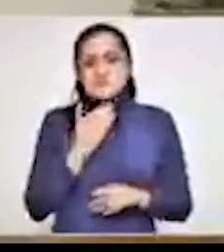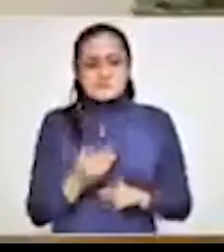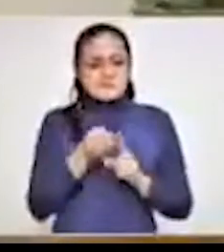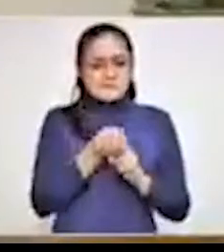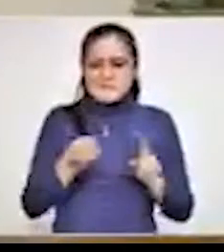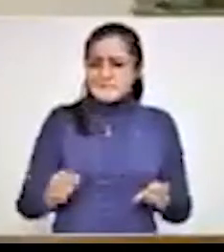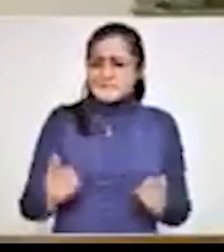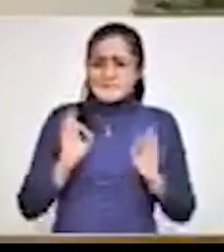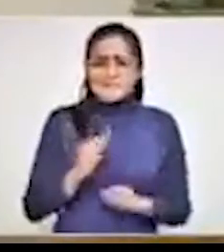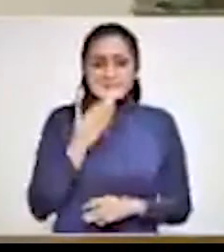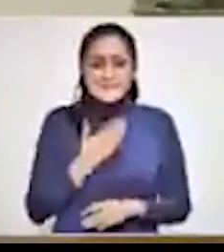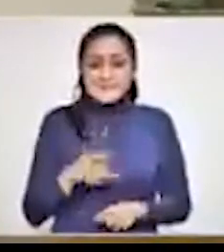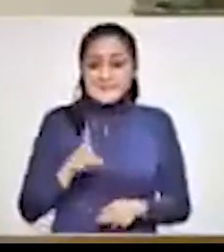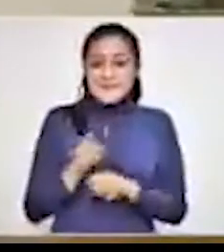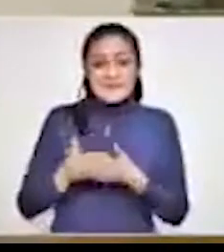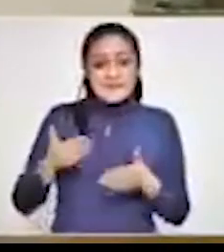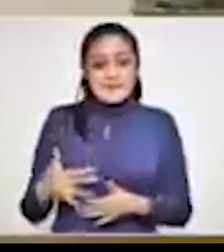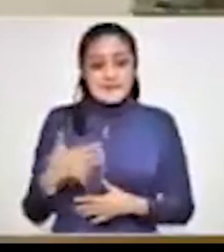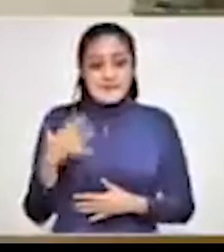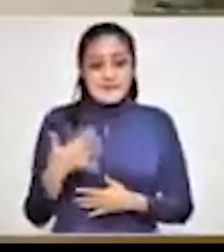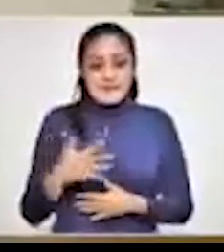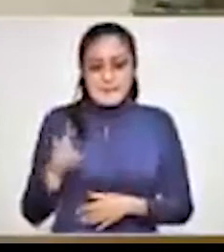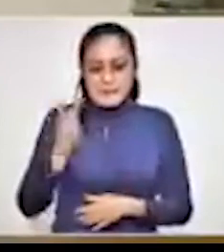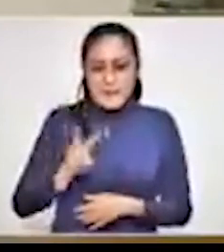ordenada. El día 15,